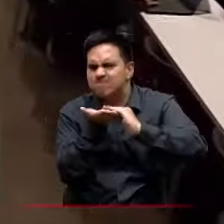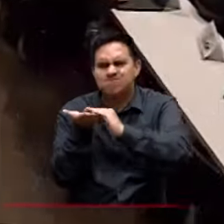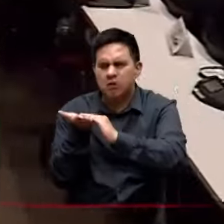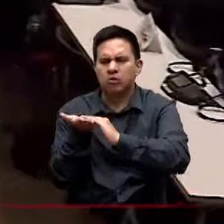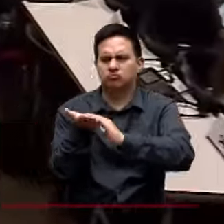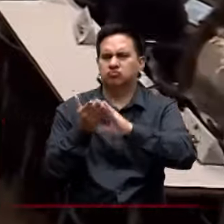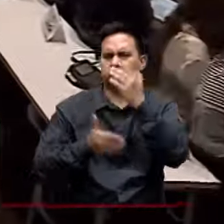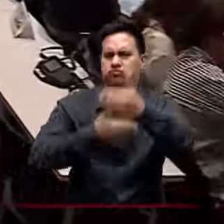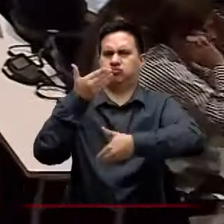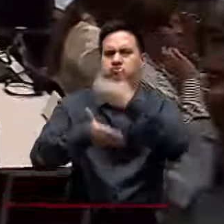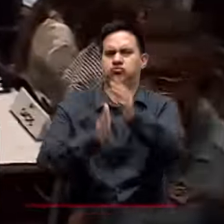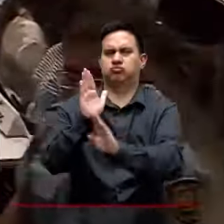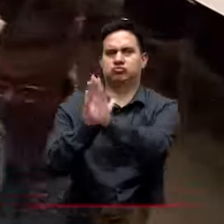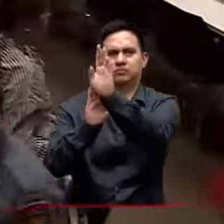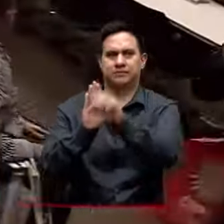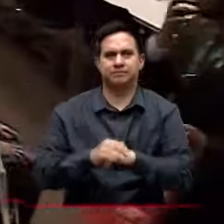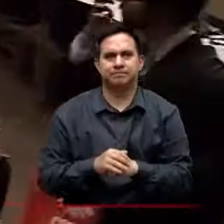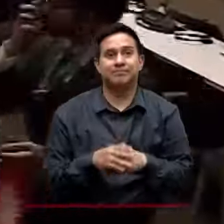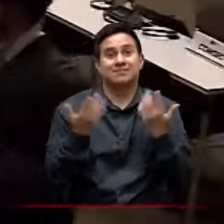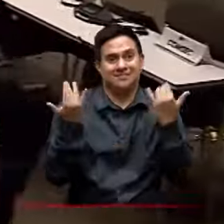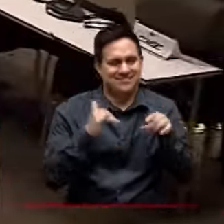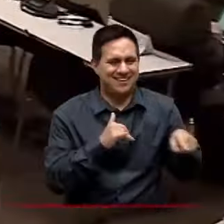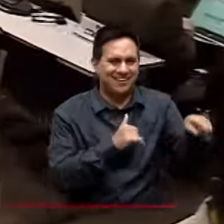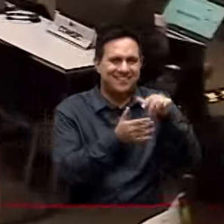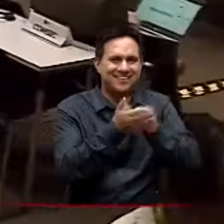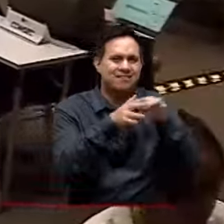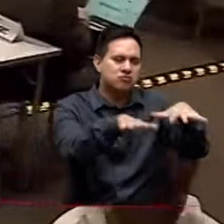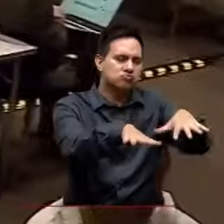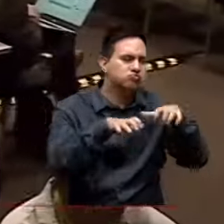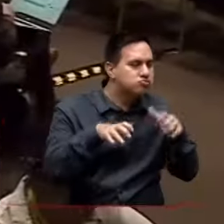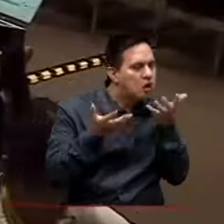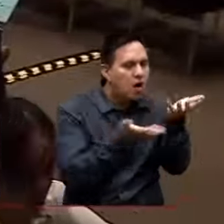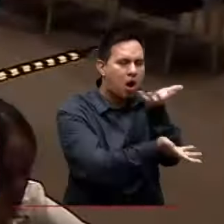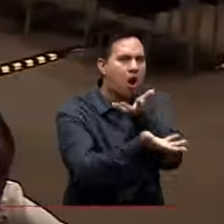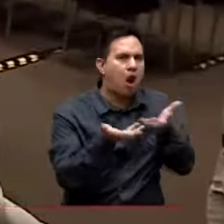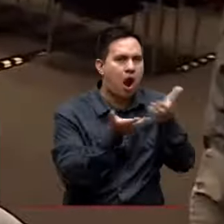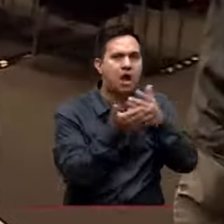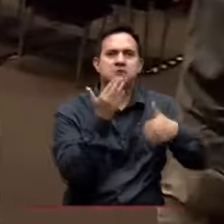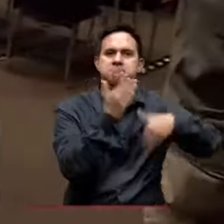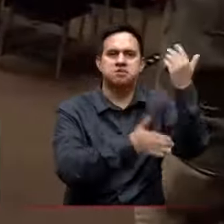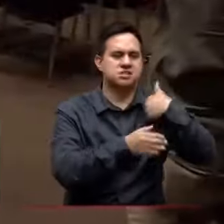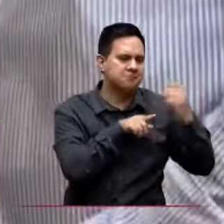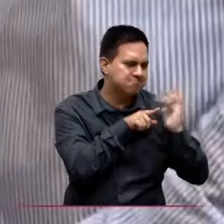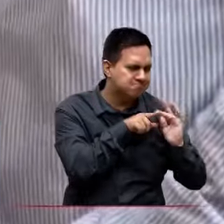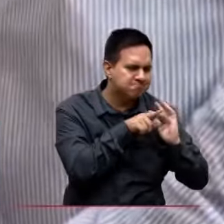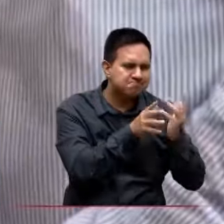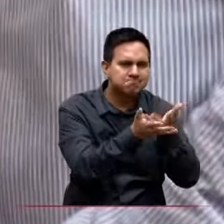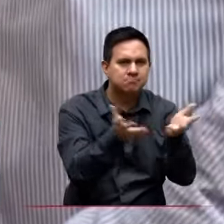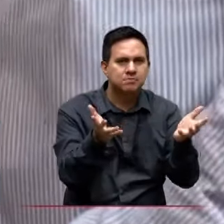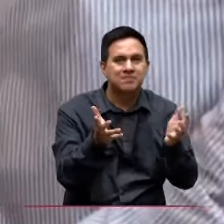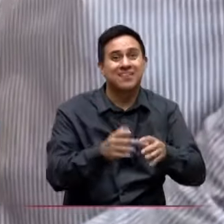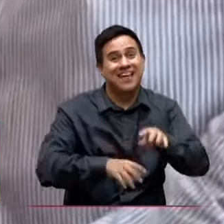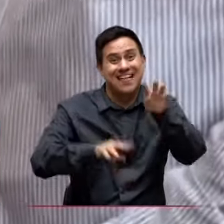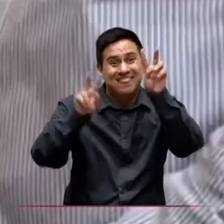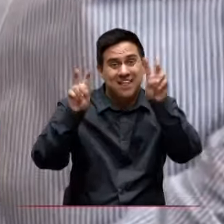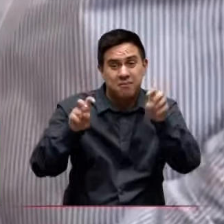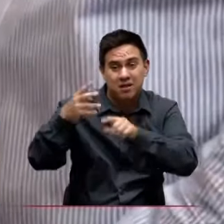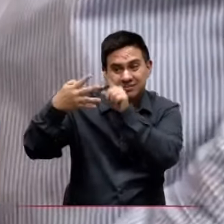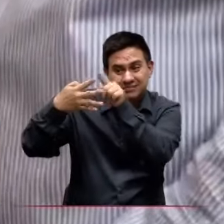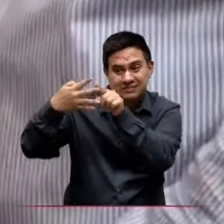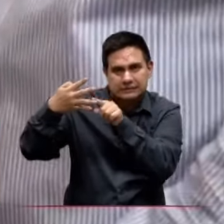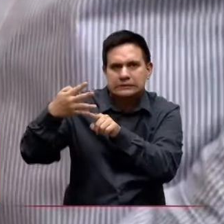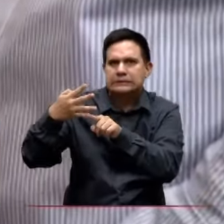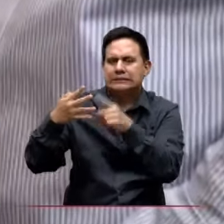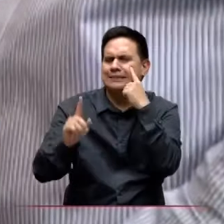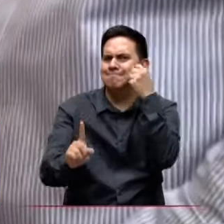peticiones expuestos en el desarrollo de las plenarias en la zona azul avanzan en su aplicación. Los 4 temas claves también, por